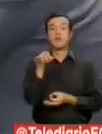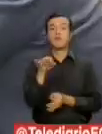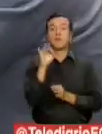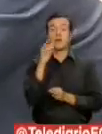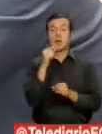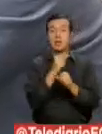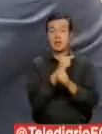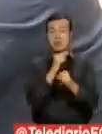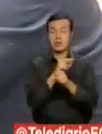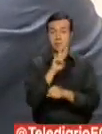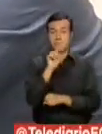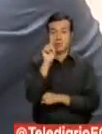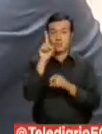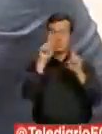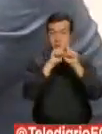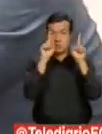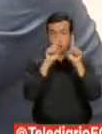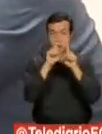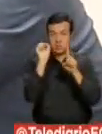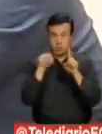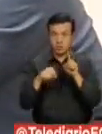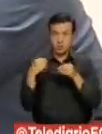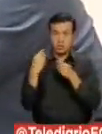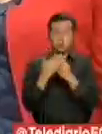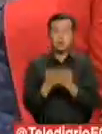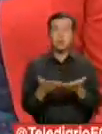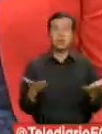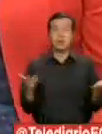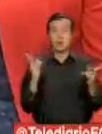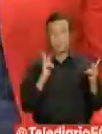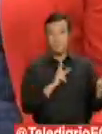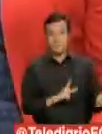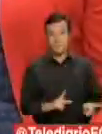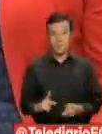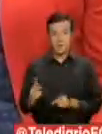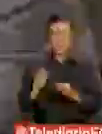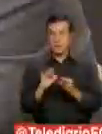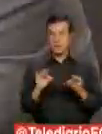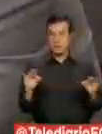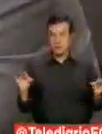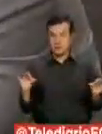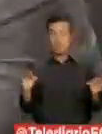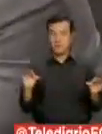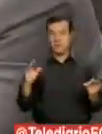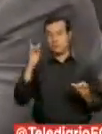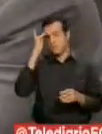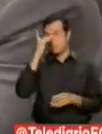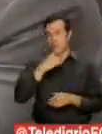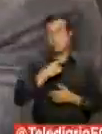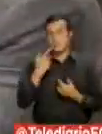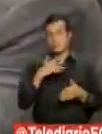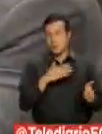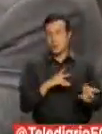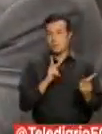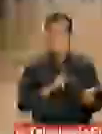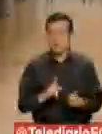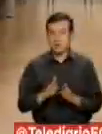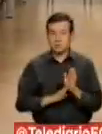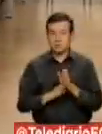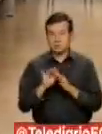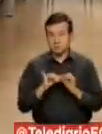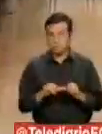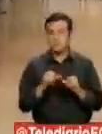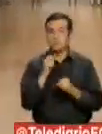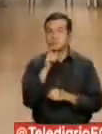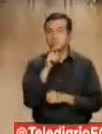los gerentes de las 21 empresas deberán entregar a la EMCO los planes de optimización. La medida se enmarca dentro del plan de prosperidad que fue